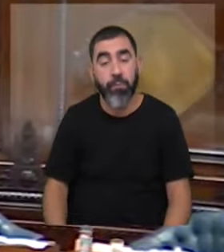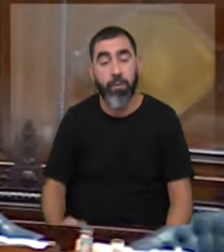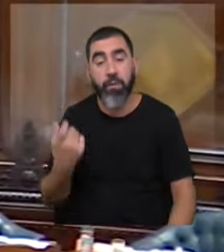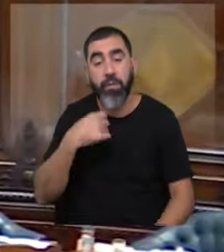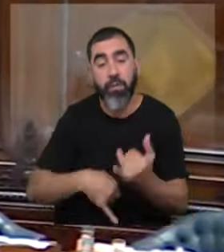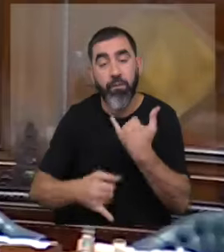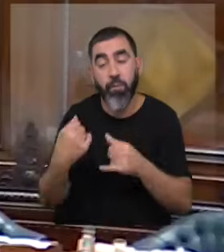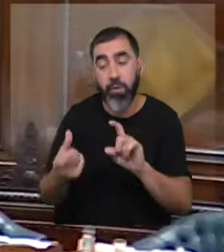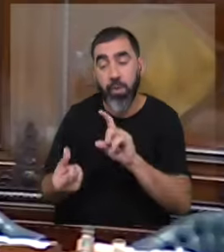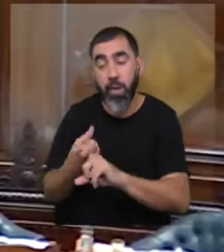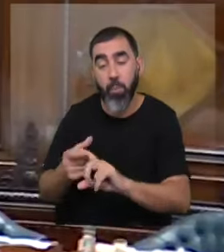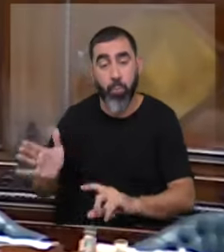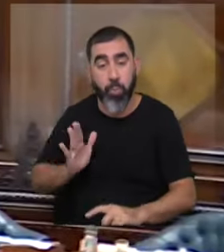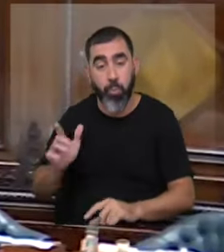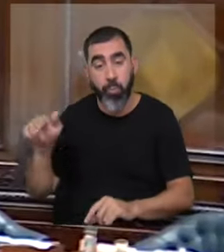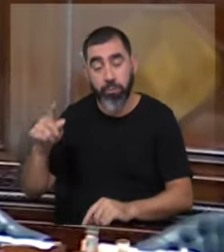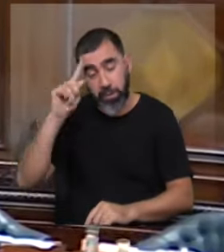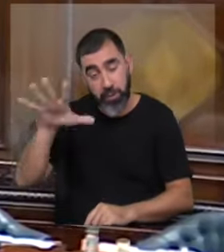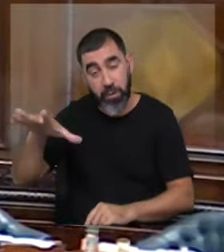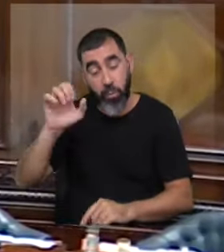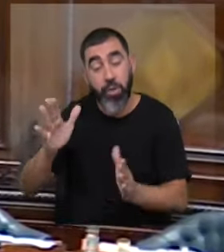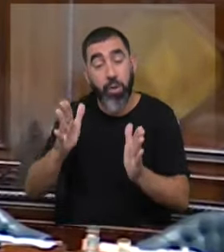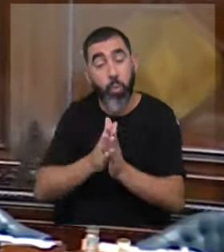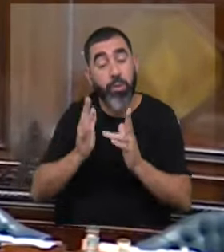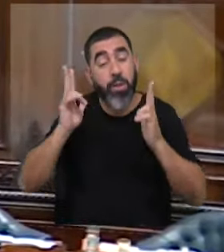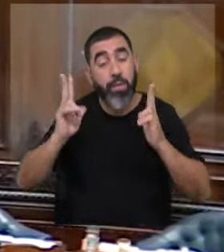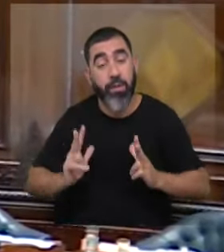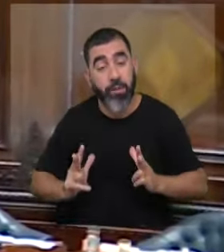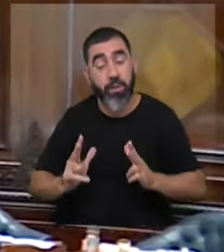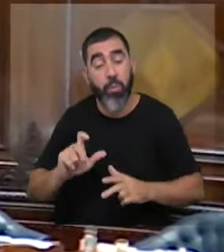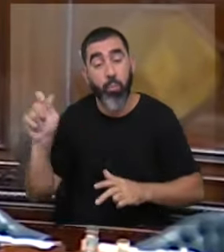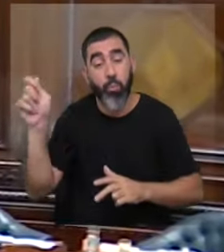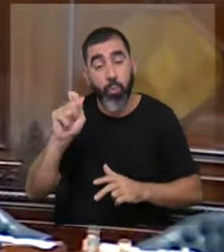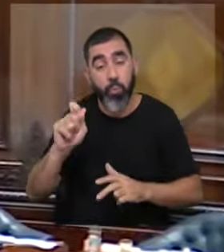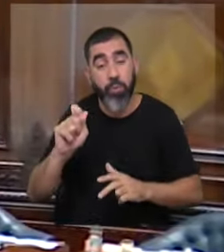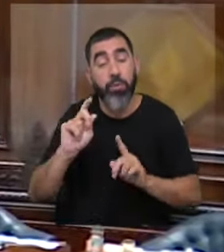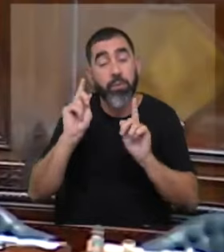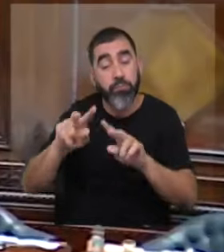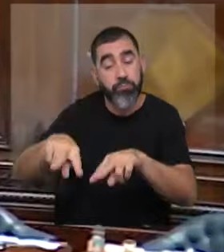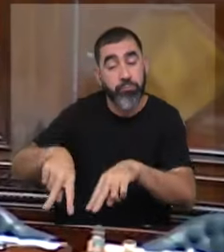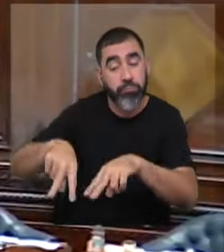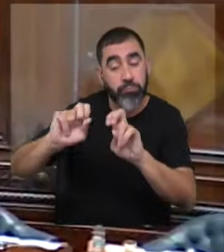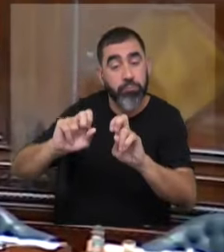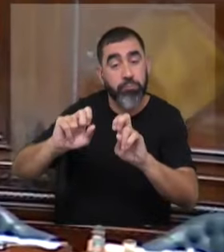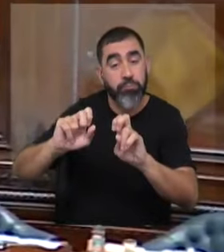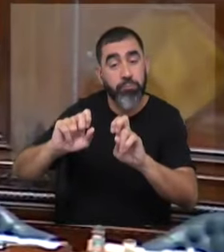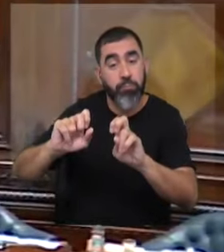datos sobre su esposa. Hay que recordar que además la Junta de Ética Pública también analiza el aumento patrimonial del